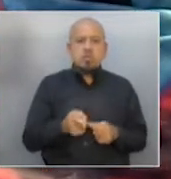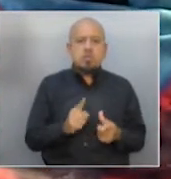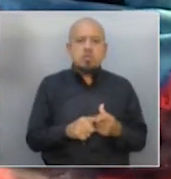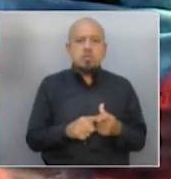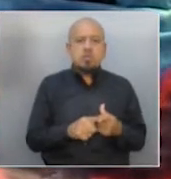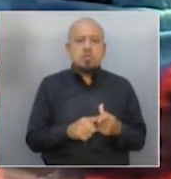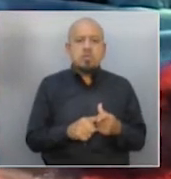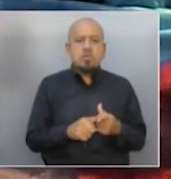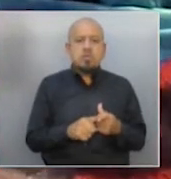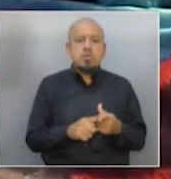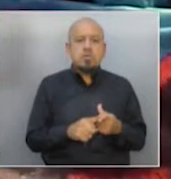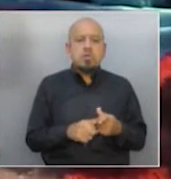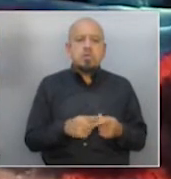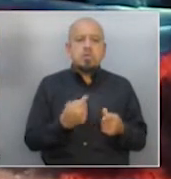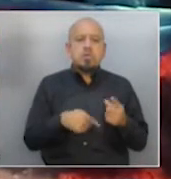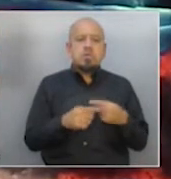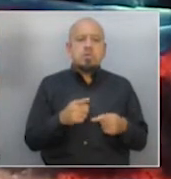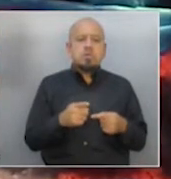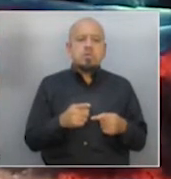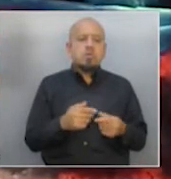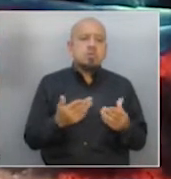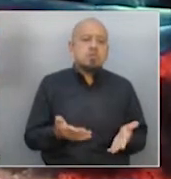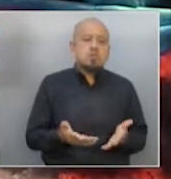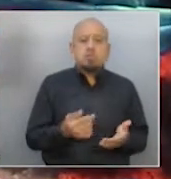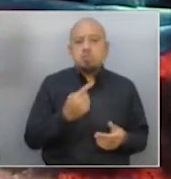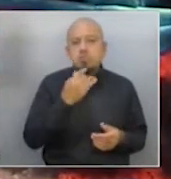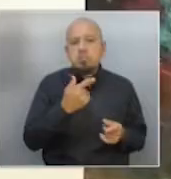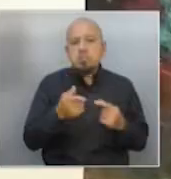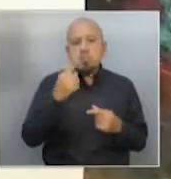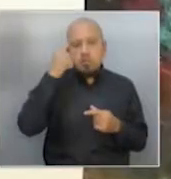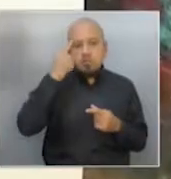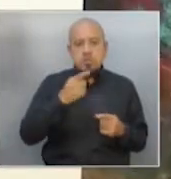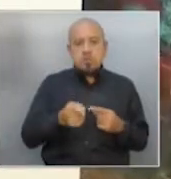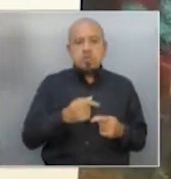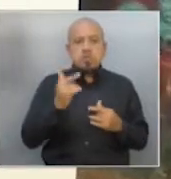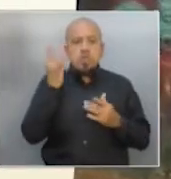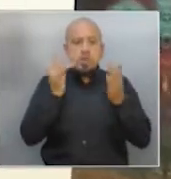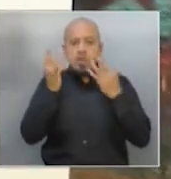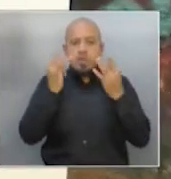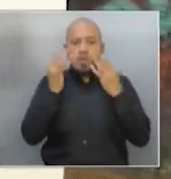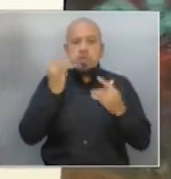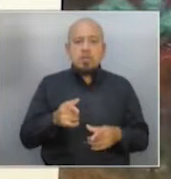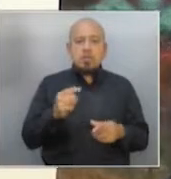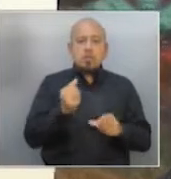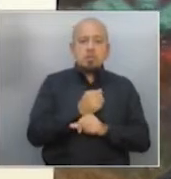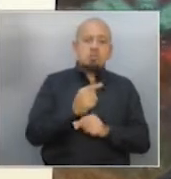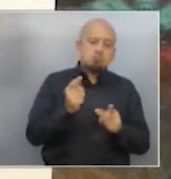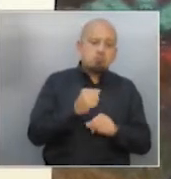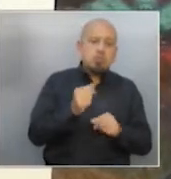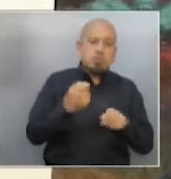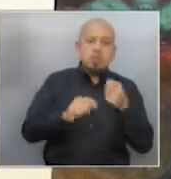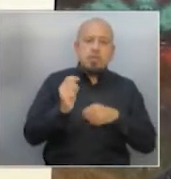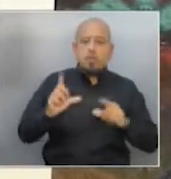Entonces no es que vos podrías decir, sí, bueno, yo qué sé, a la hora de pensar en el mercado del arte, vos decías, bueno, podés vender aquella foto porque le gustó a alguien o